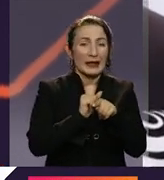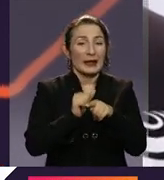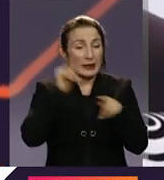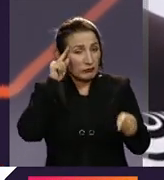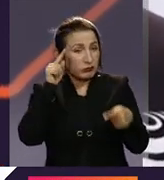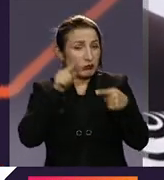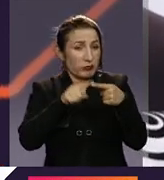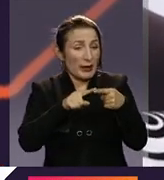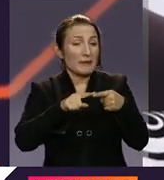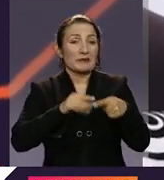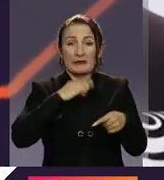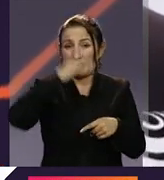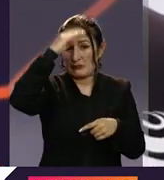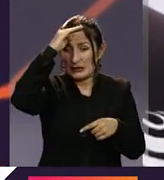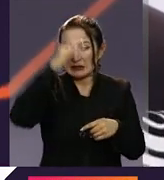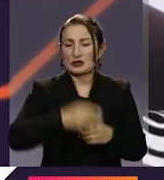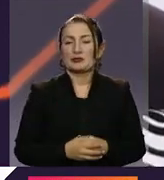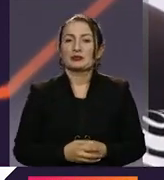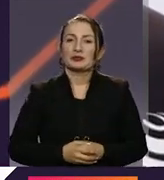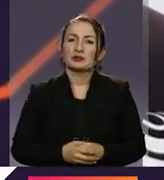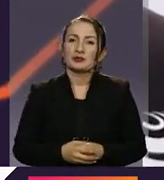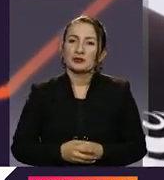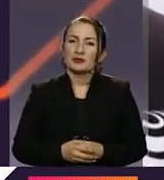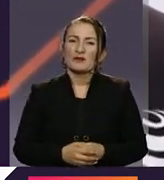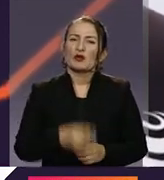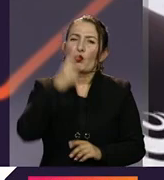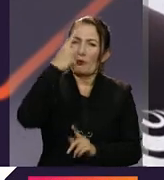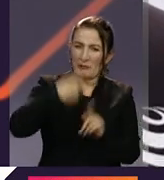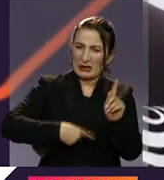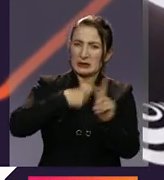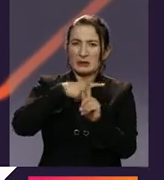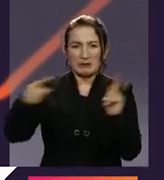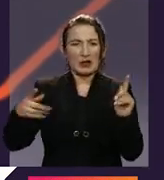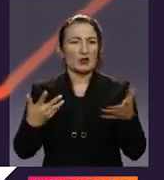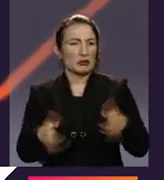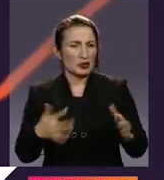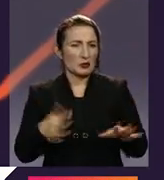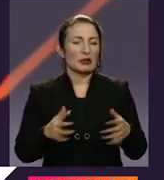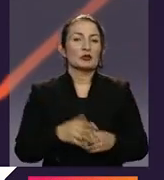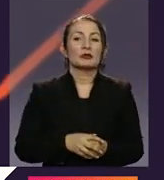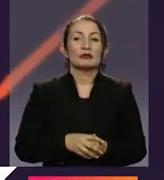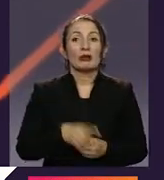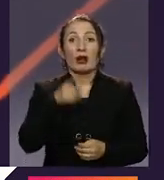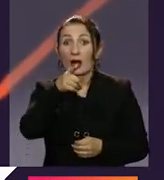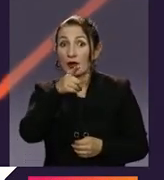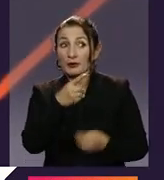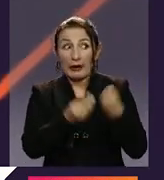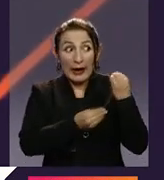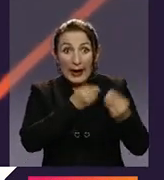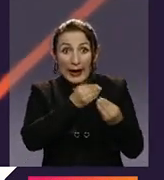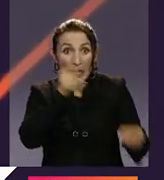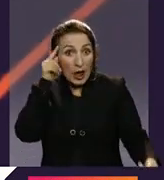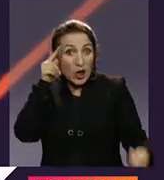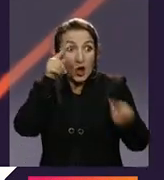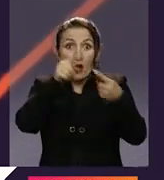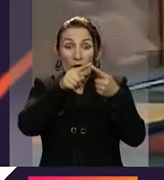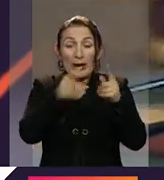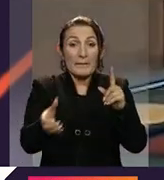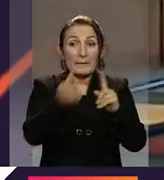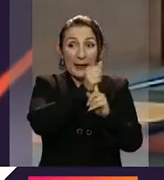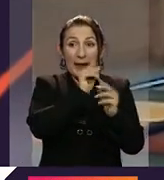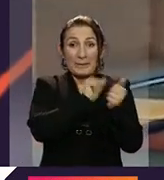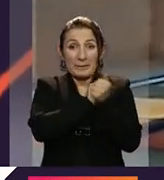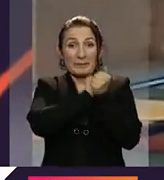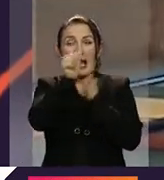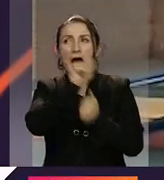concentración en Medellín. Un mes y medio prácticamente. Ellos no tienen chance de lograr uno de esos cupos, pero irán a